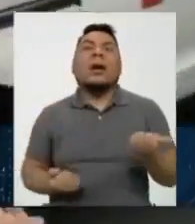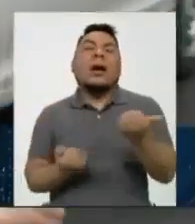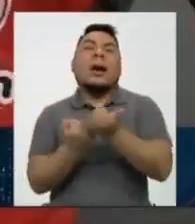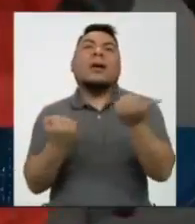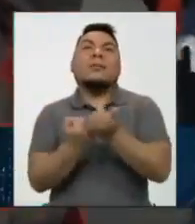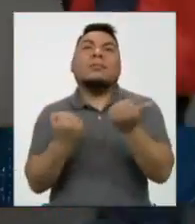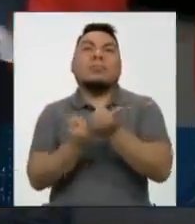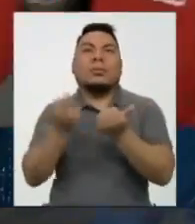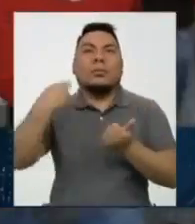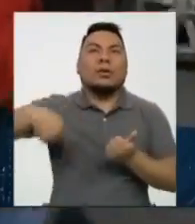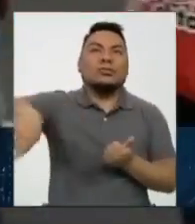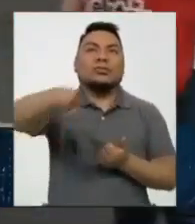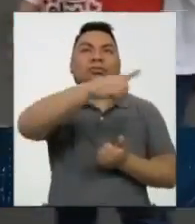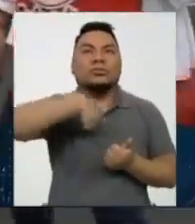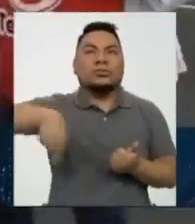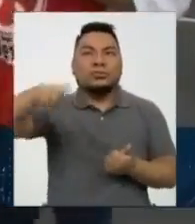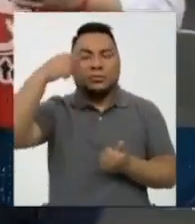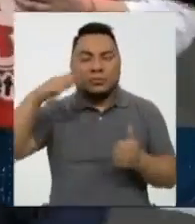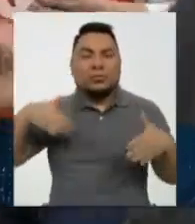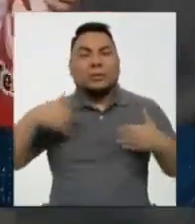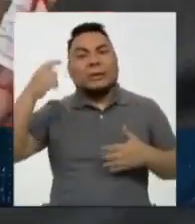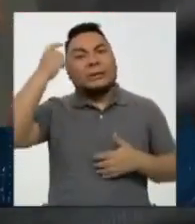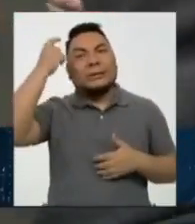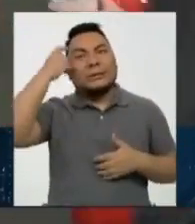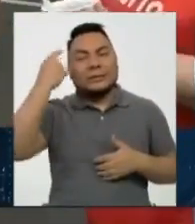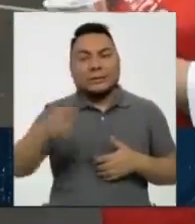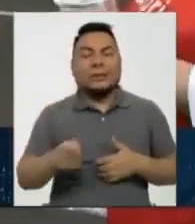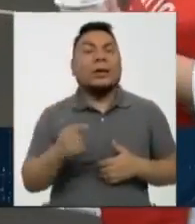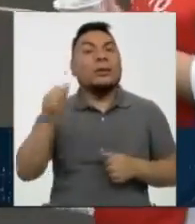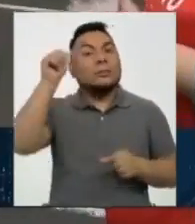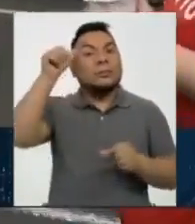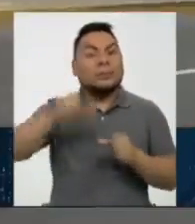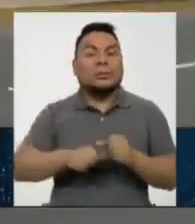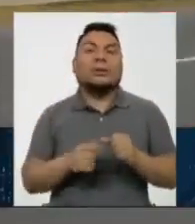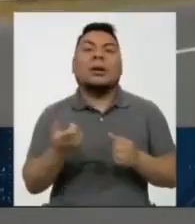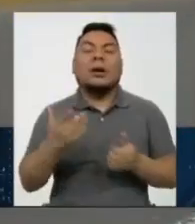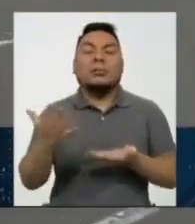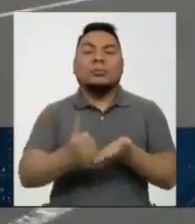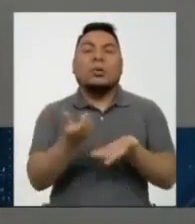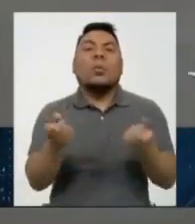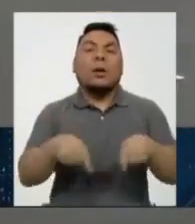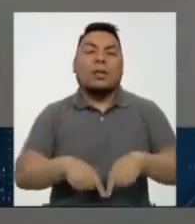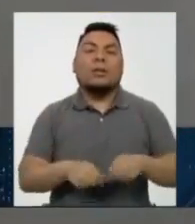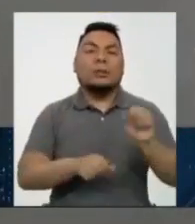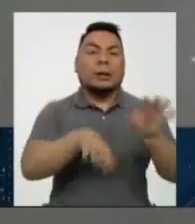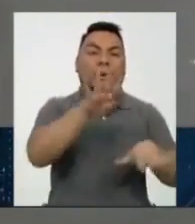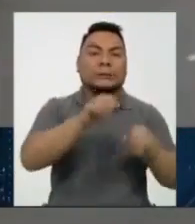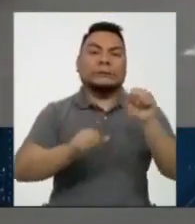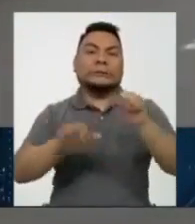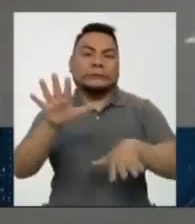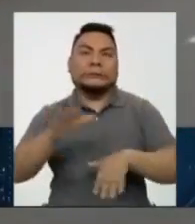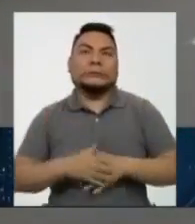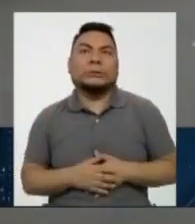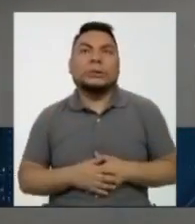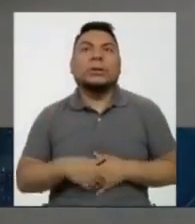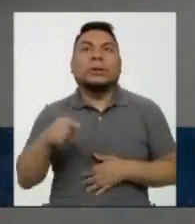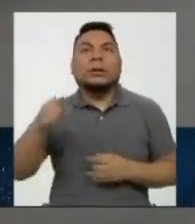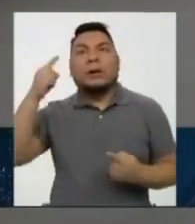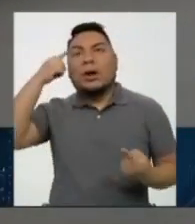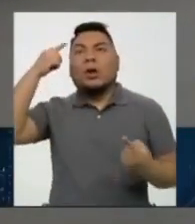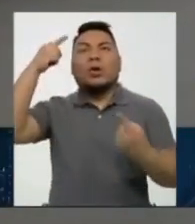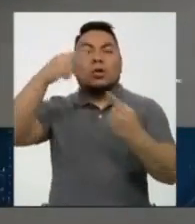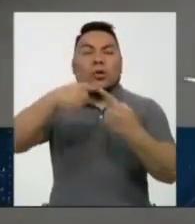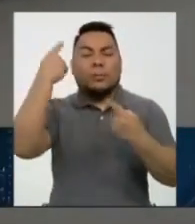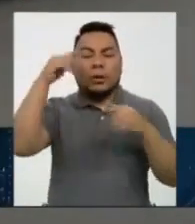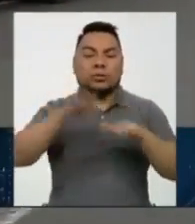sumar esfuerzos para superar la meta que se plantea la Teletón en este 2018. De verdad es el objetivo, lo más importante son los niños